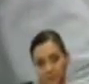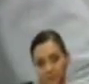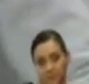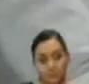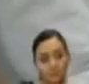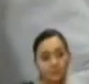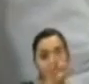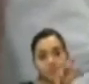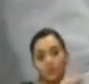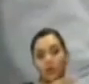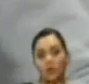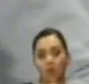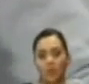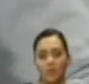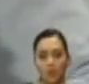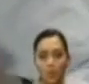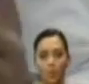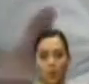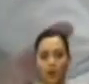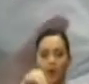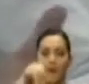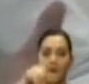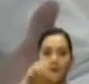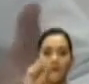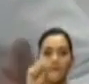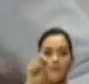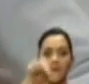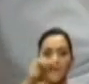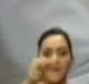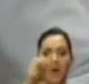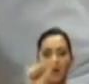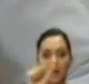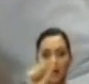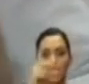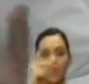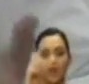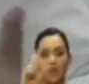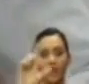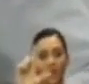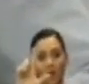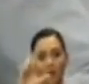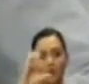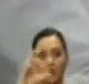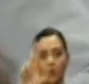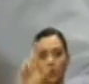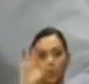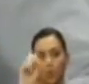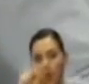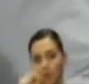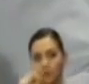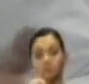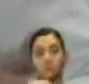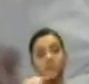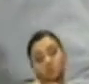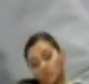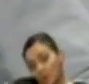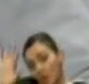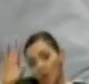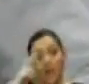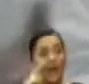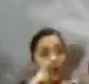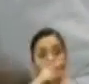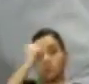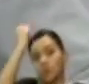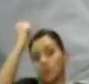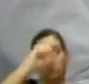cura. Lo que sí conozco es de lo que cada uno considera legítimas reivindicaciones, ¿no? Entre Manabí y